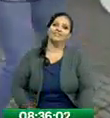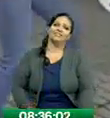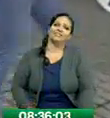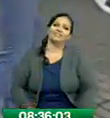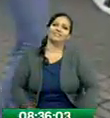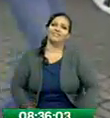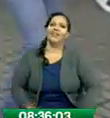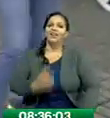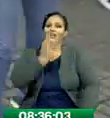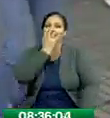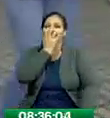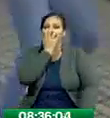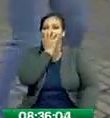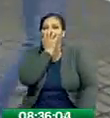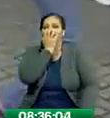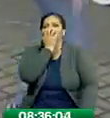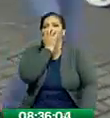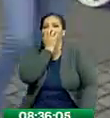siento